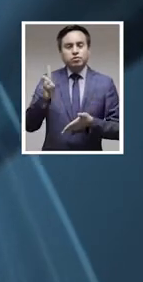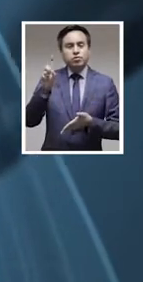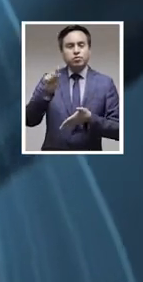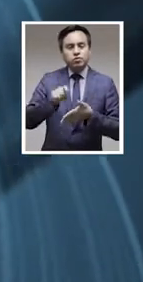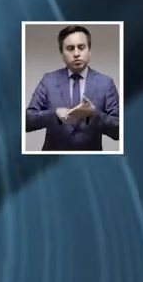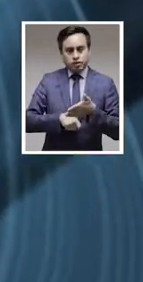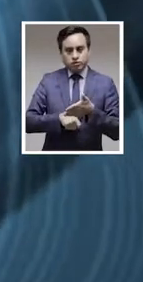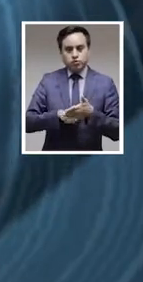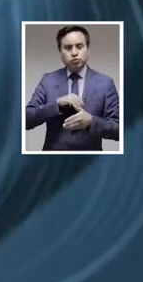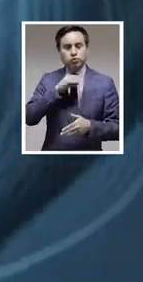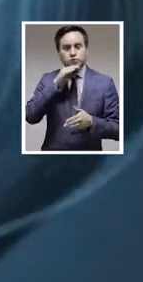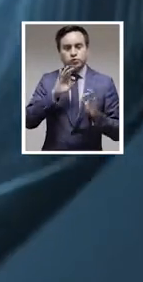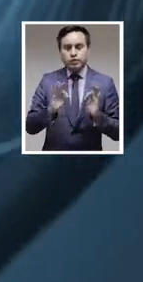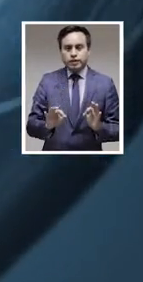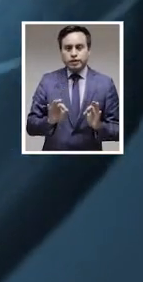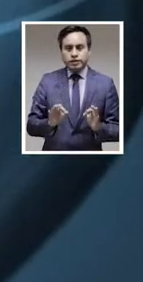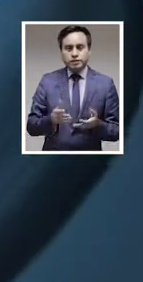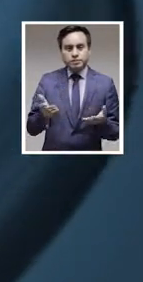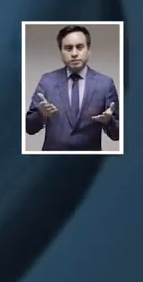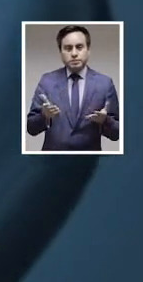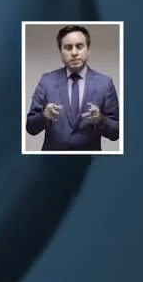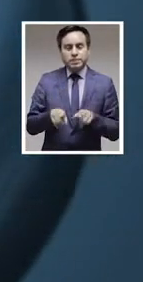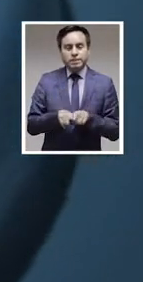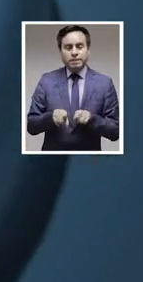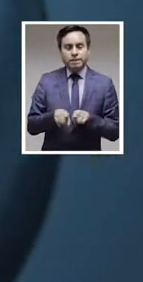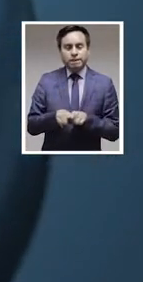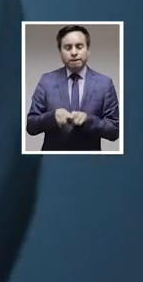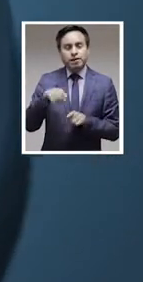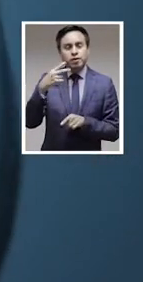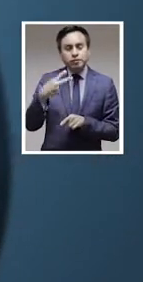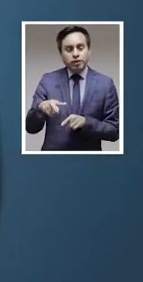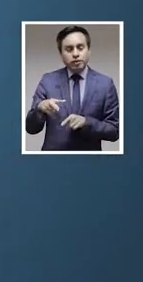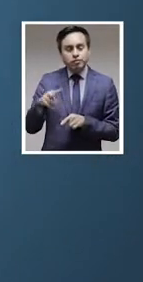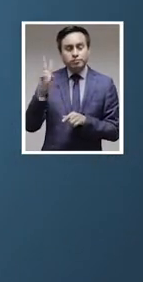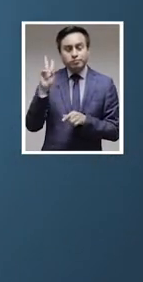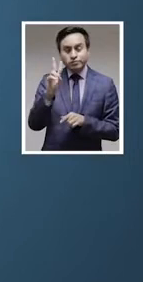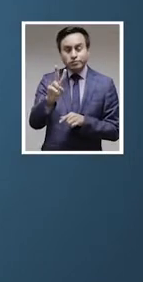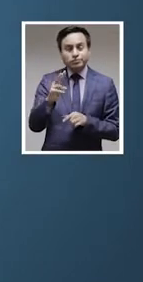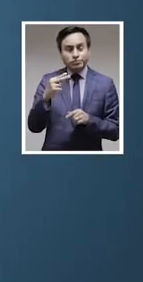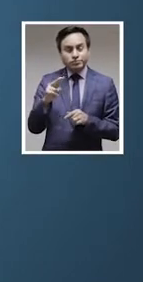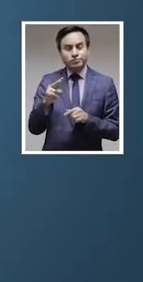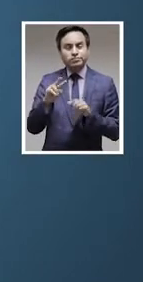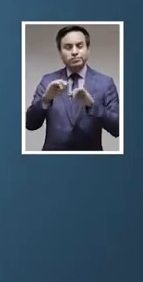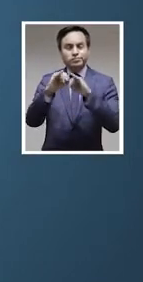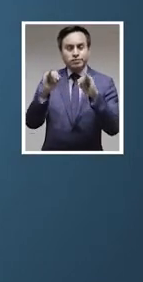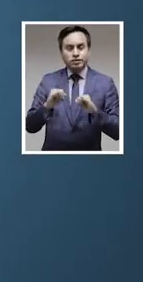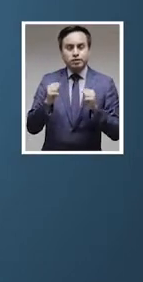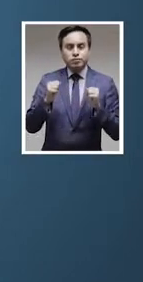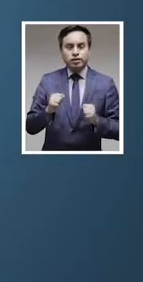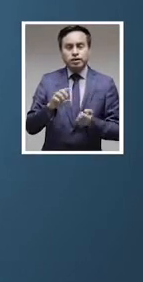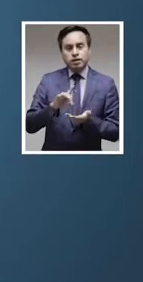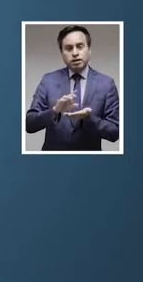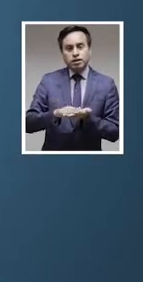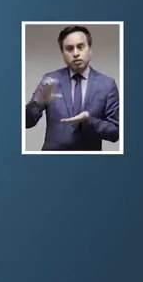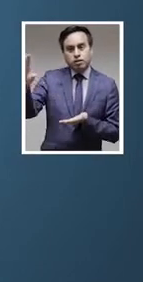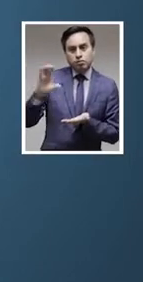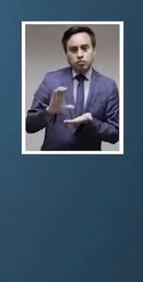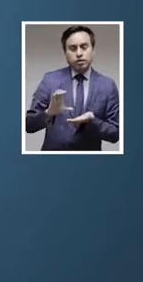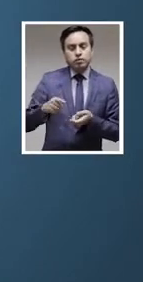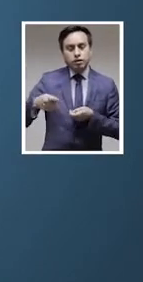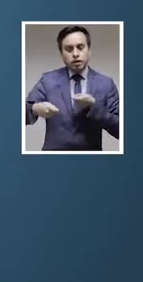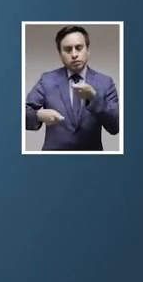contrato suficiente para que los dueños del sistema puedan contraer deuda y